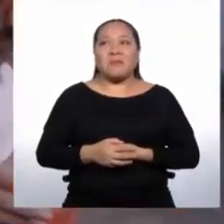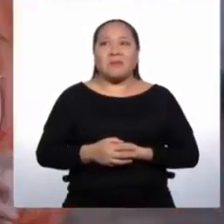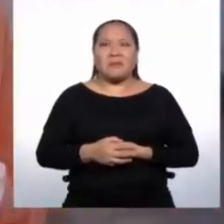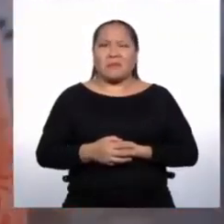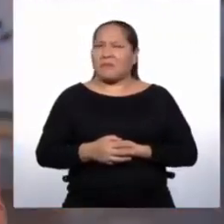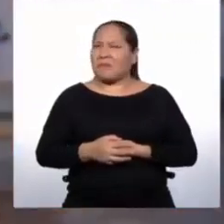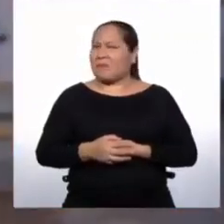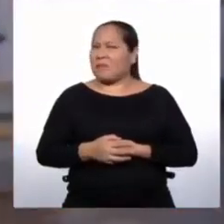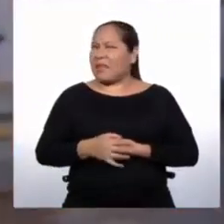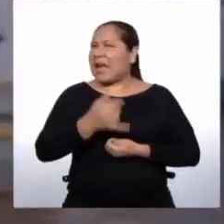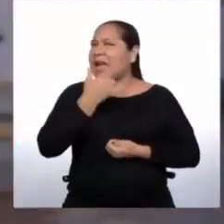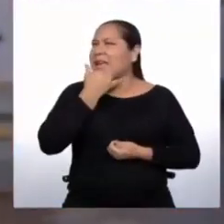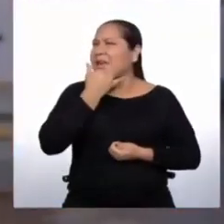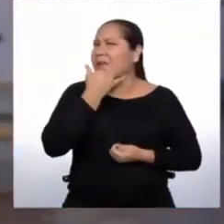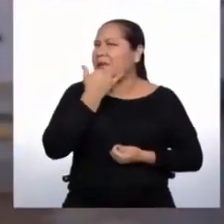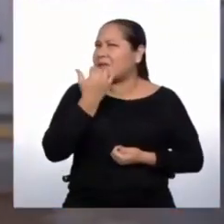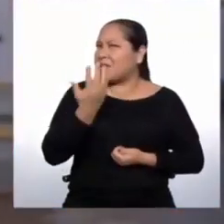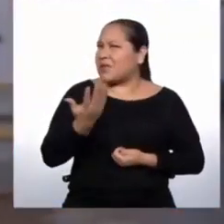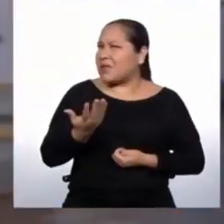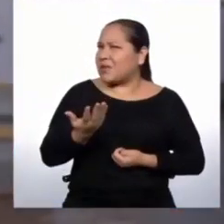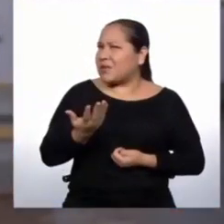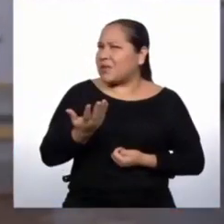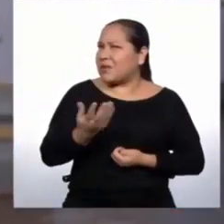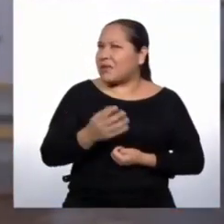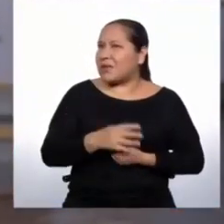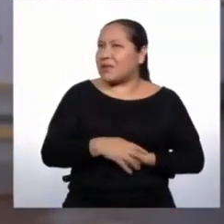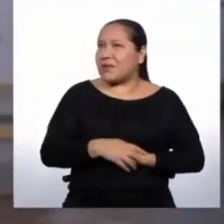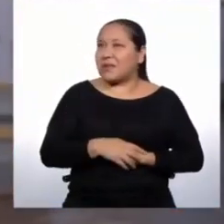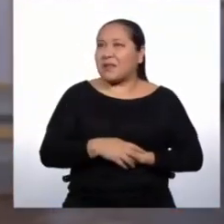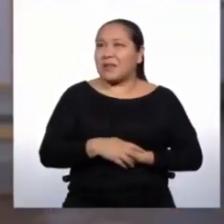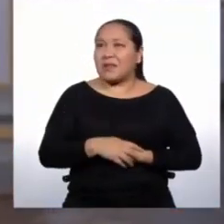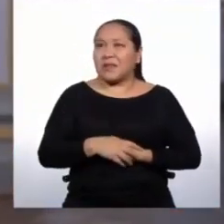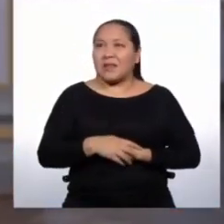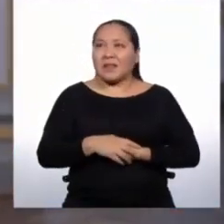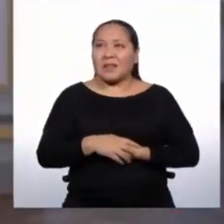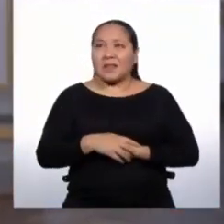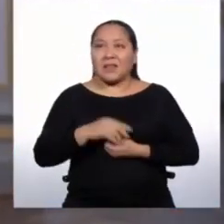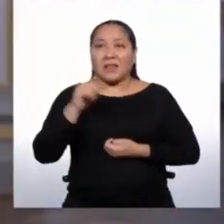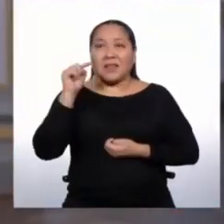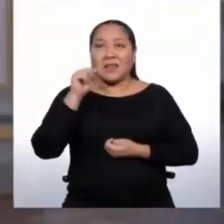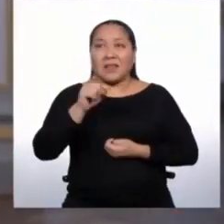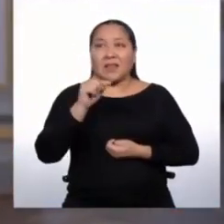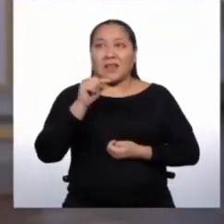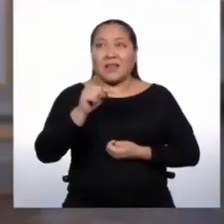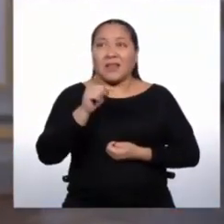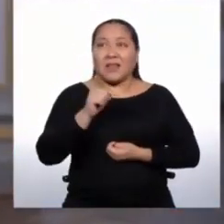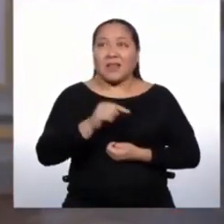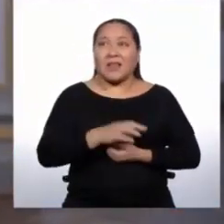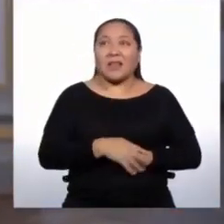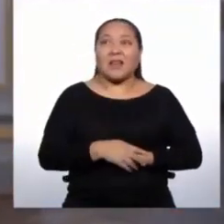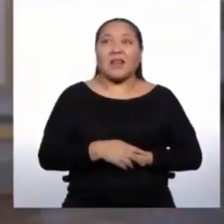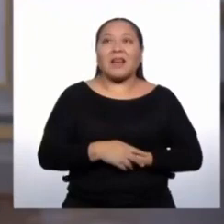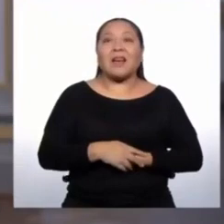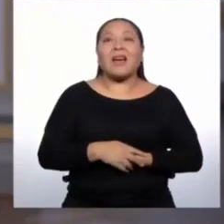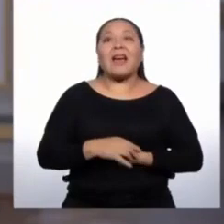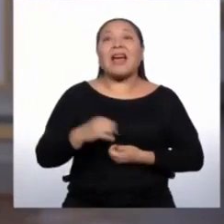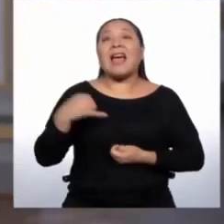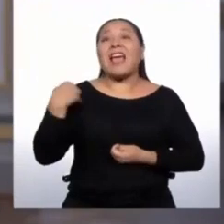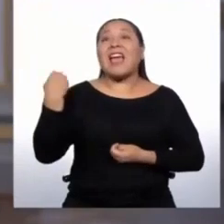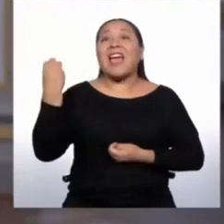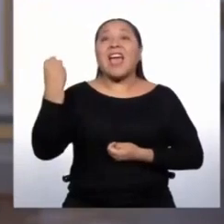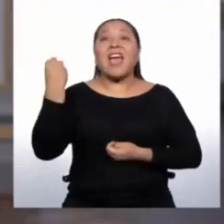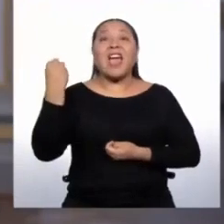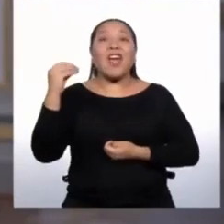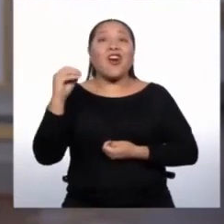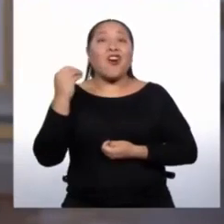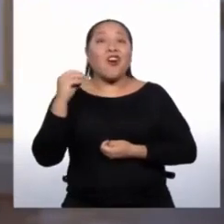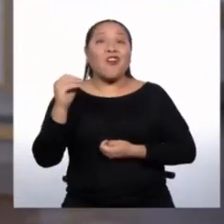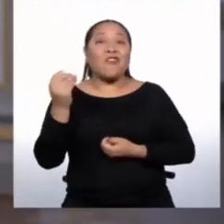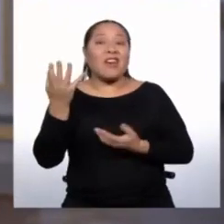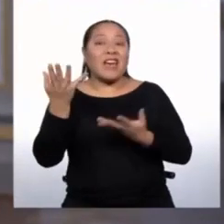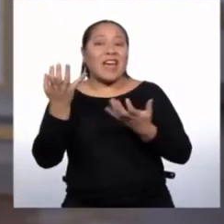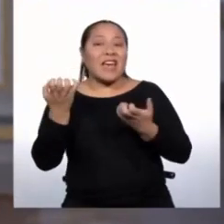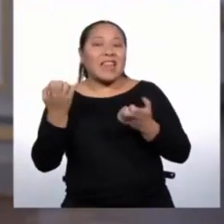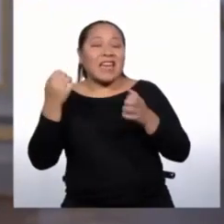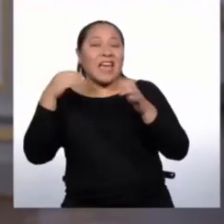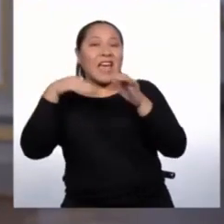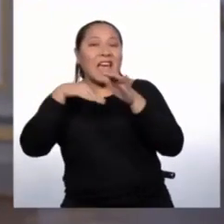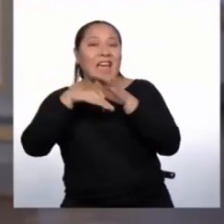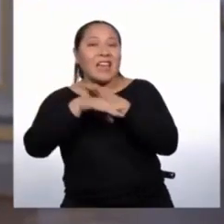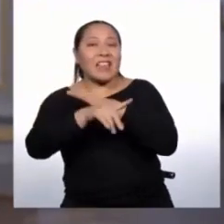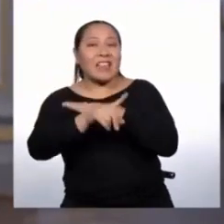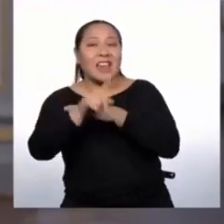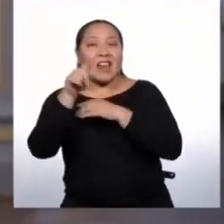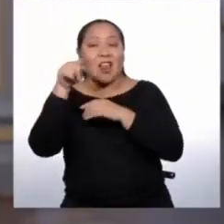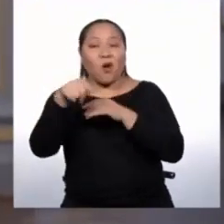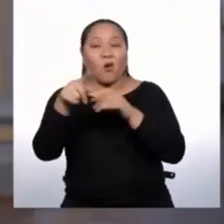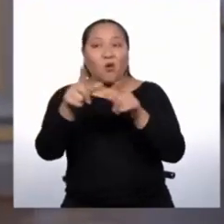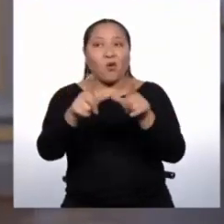¿Qué había pasado? Que el artífice aspiraba a una modesta plaza como inspector en el resguardo de la aduana del Callao y que don